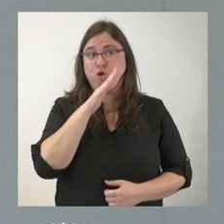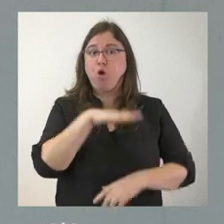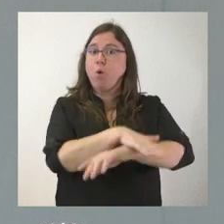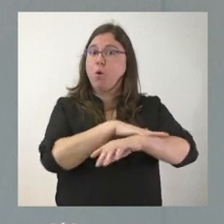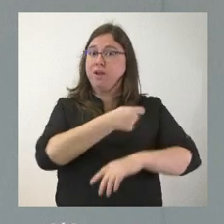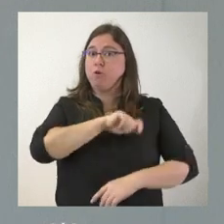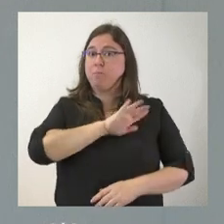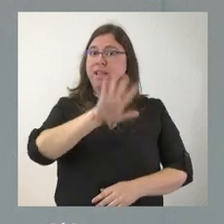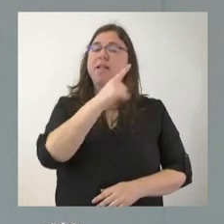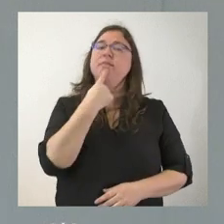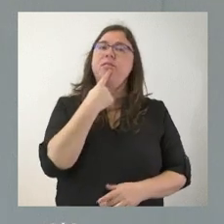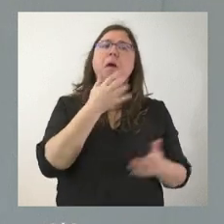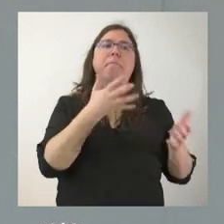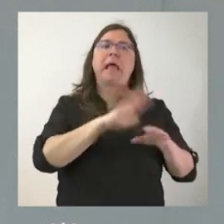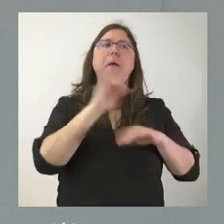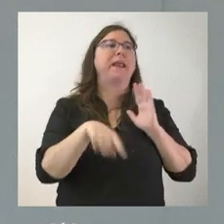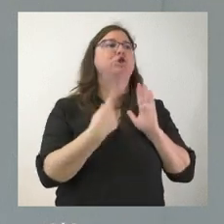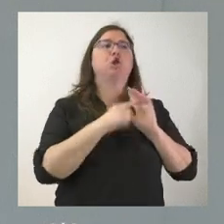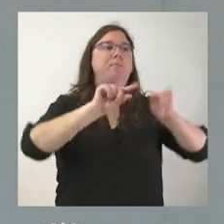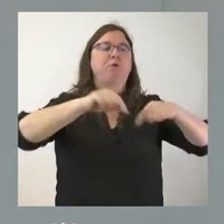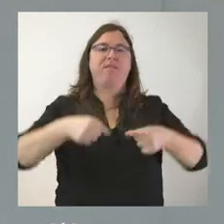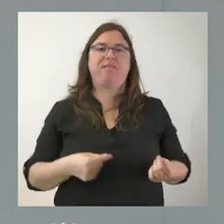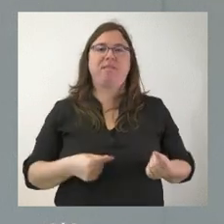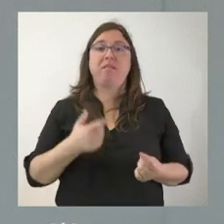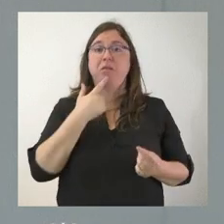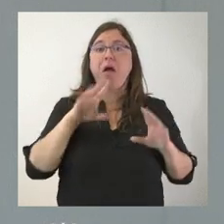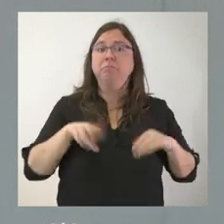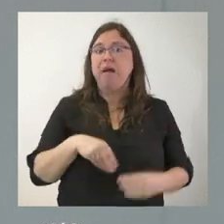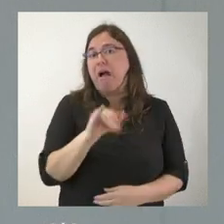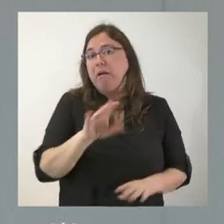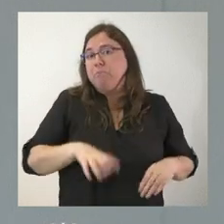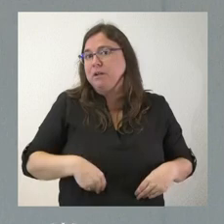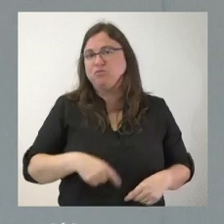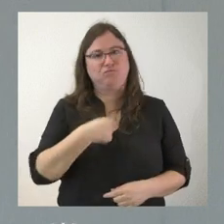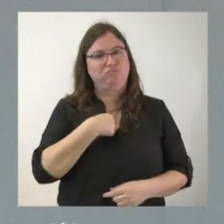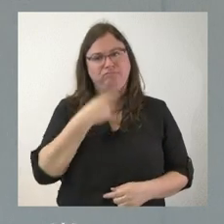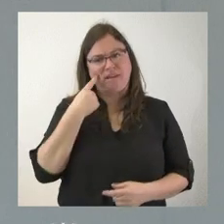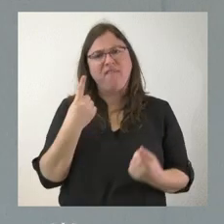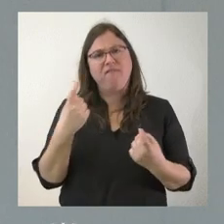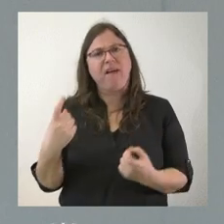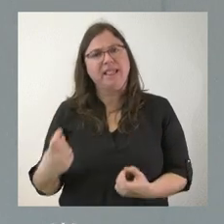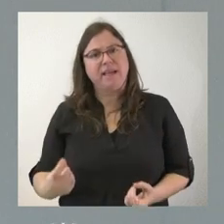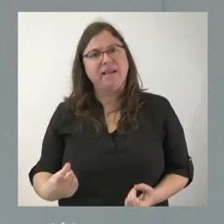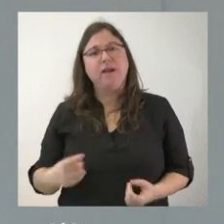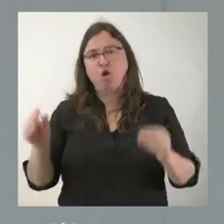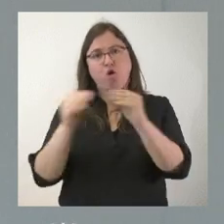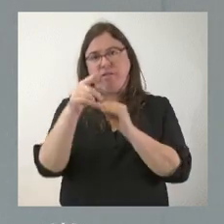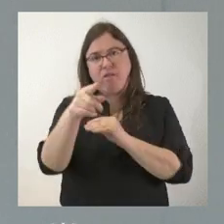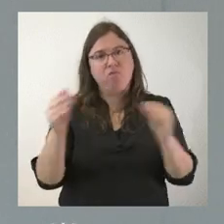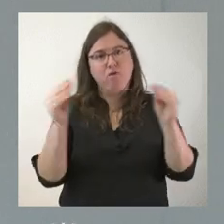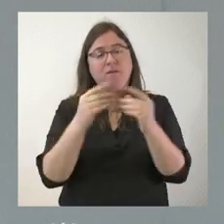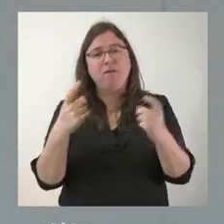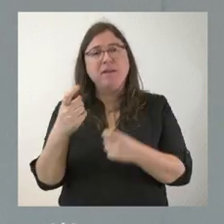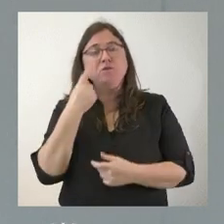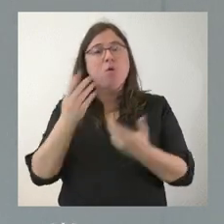al decir que beneficia todas las provincias da por hecho que se conforma con lo que hay y nosotros vemos carencias muy importantes y coincidimos con usted nosotros